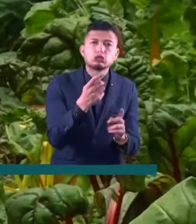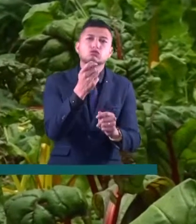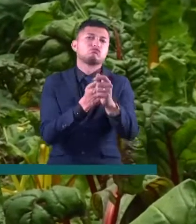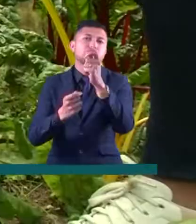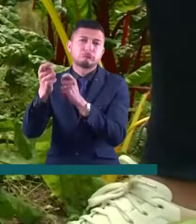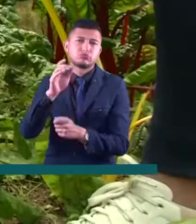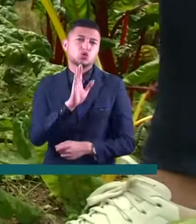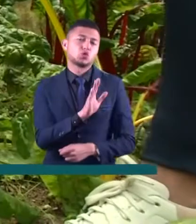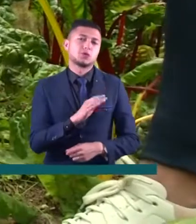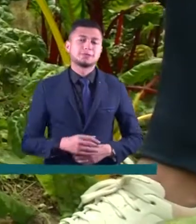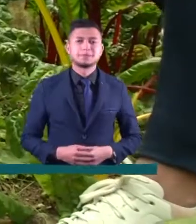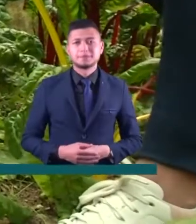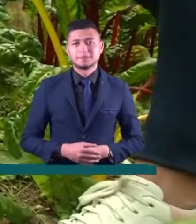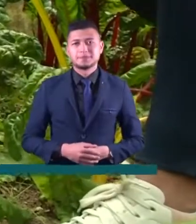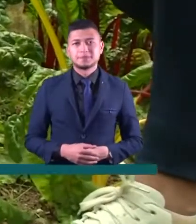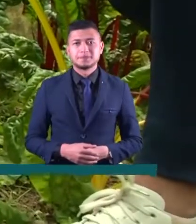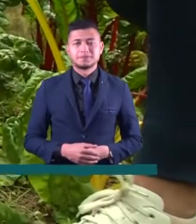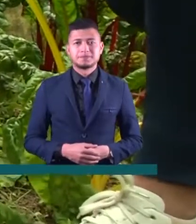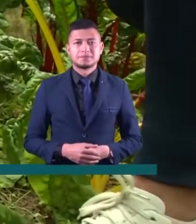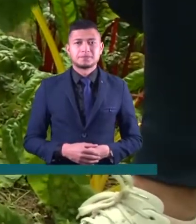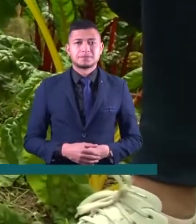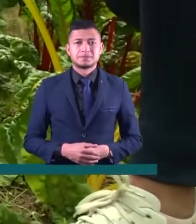y conocidos.